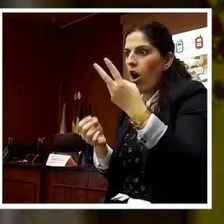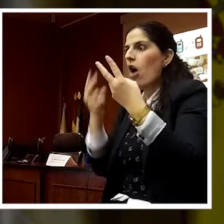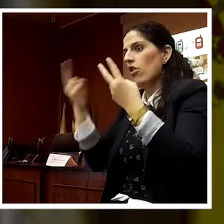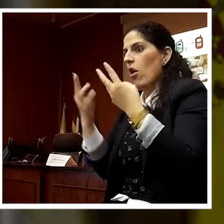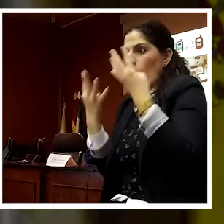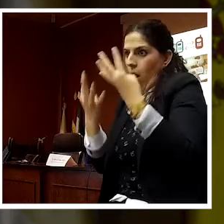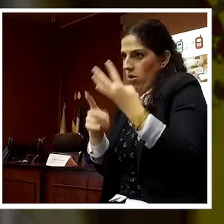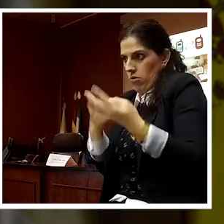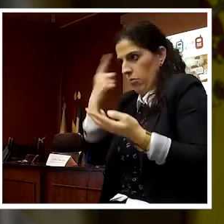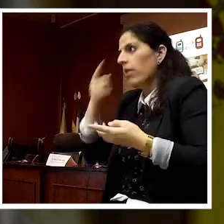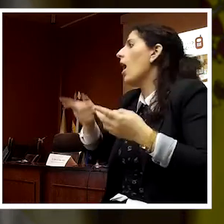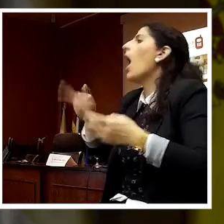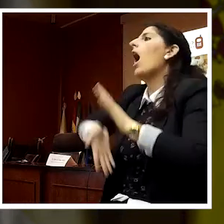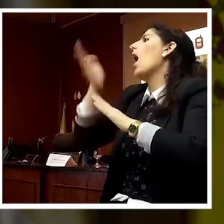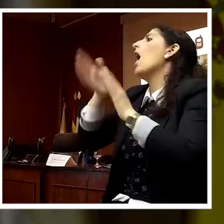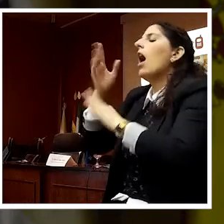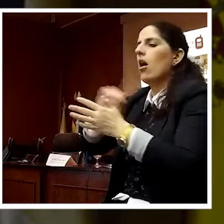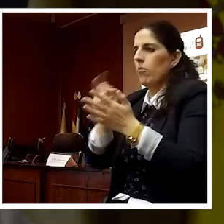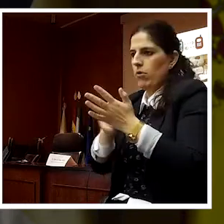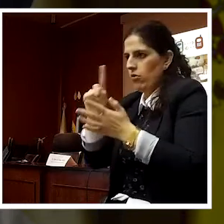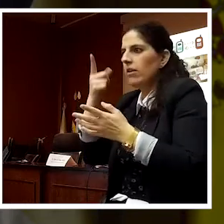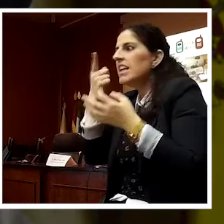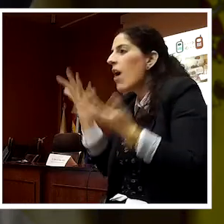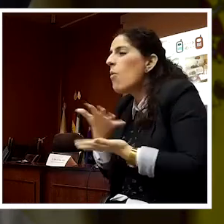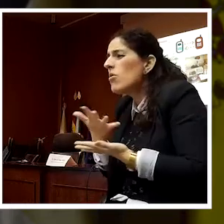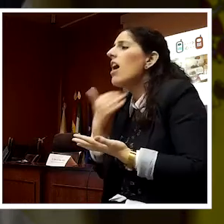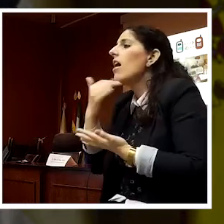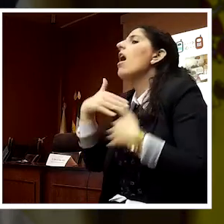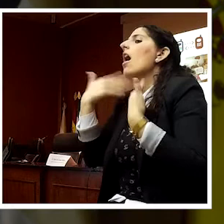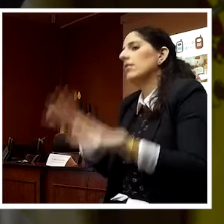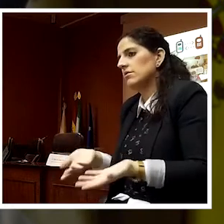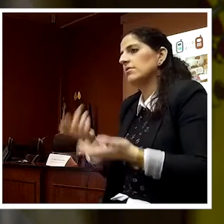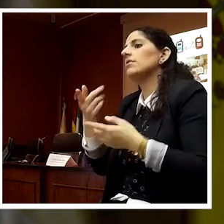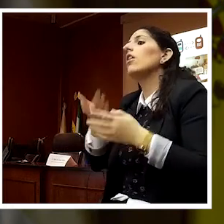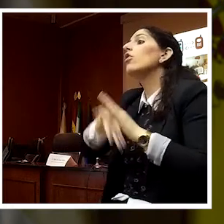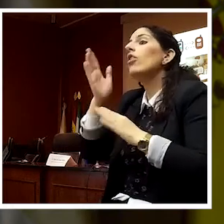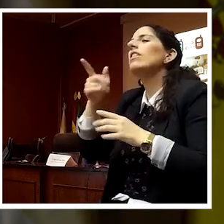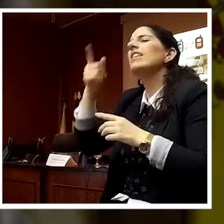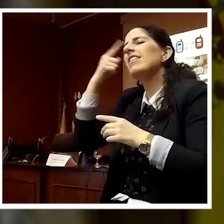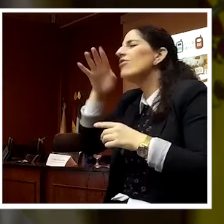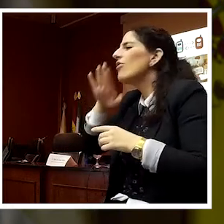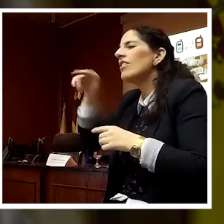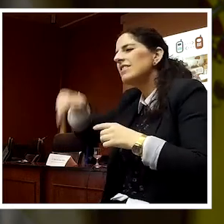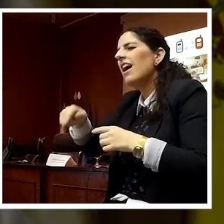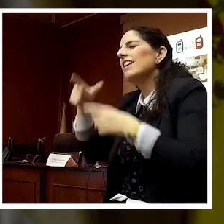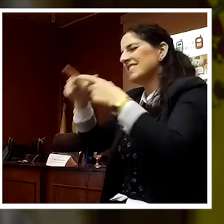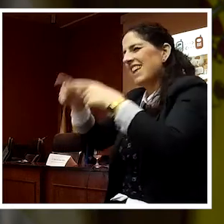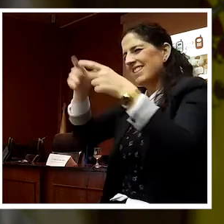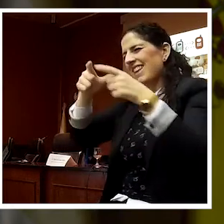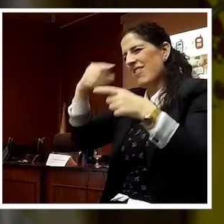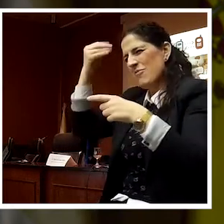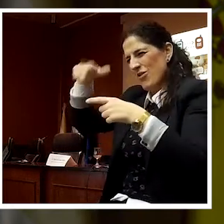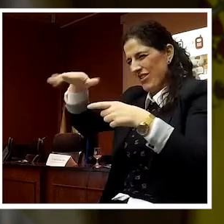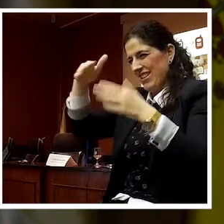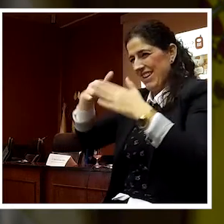y urgencia, que están localizados en la zona de las Zetas, como vulgarmente se llama aquí en Córdoba, ¿no? En la zona del Arroyo El Moro y en